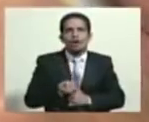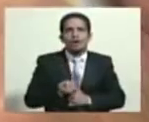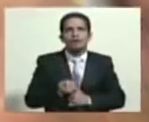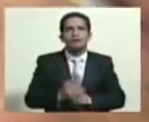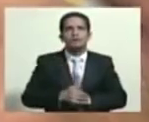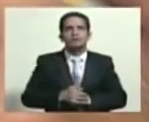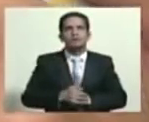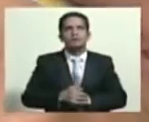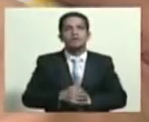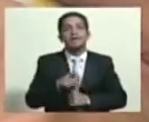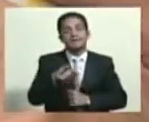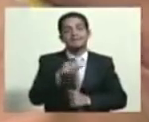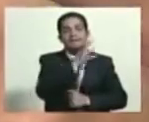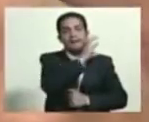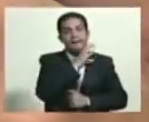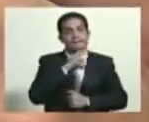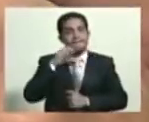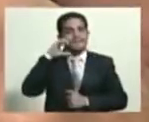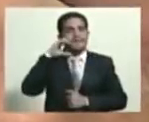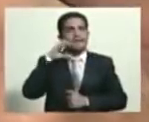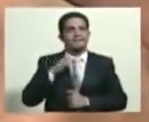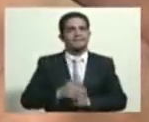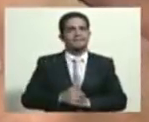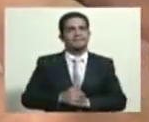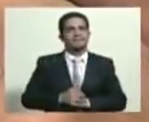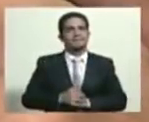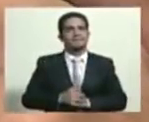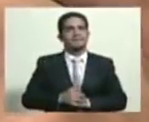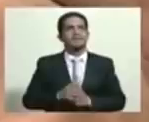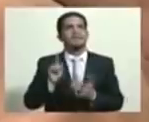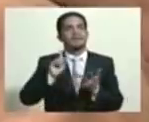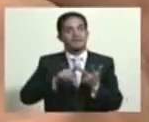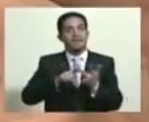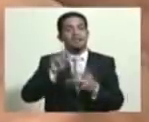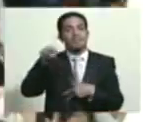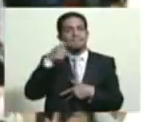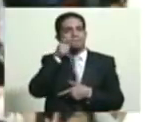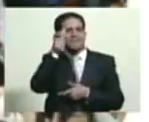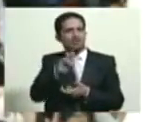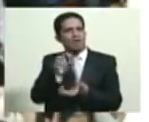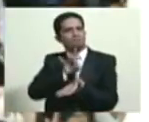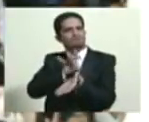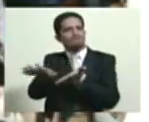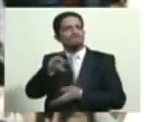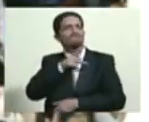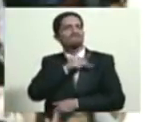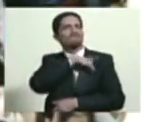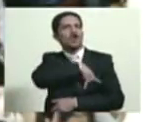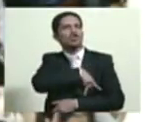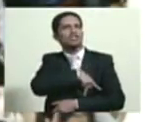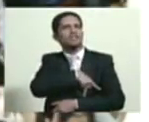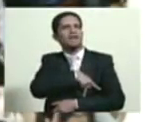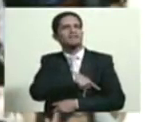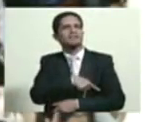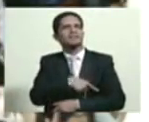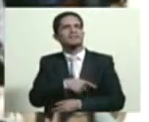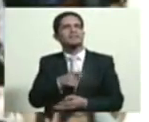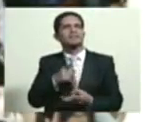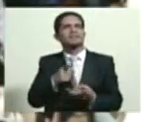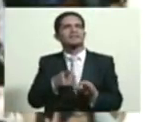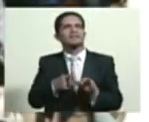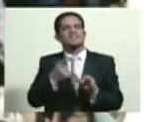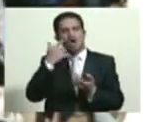es Capriles Radonsky. Aquí está Luis Florido, a quien votaron de voluntad popular, pero como ahorita se están matando el